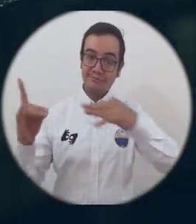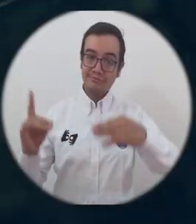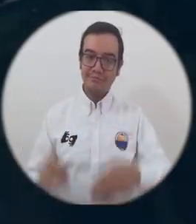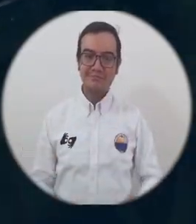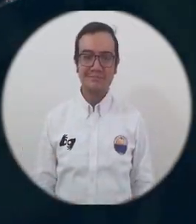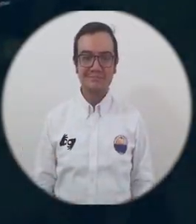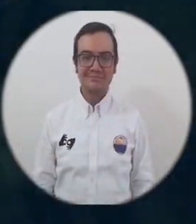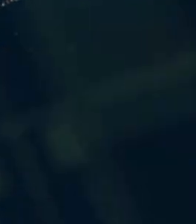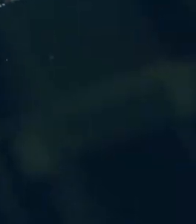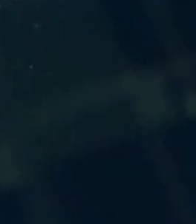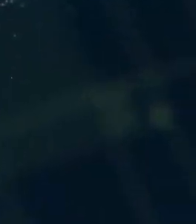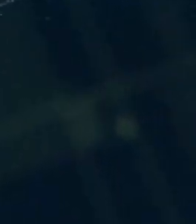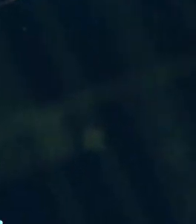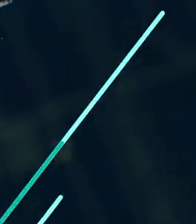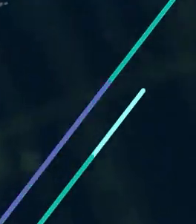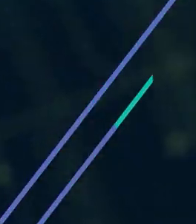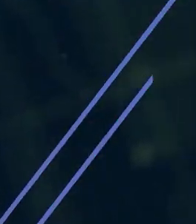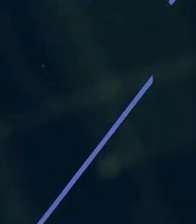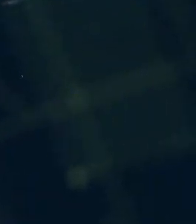Universidad del Magdalena